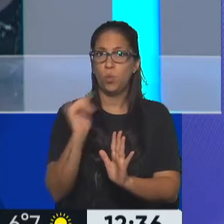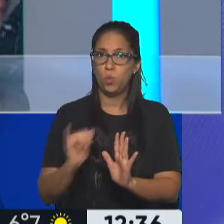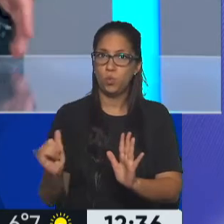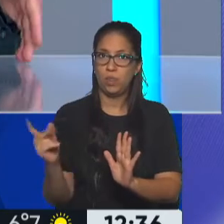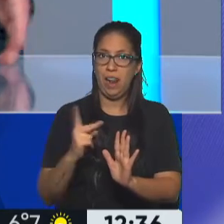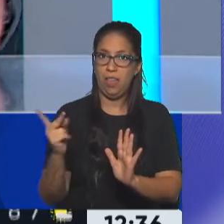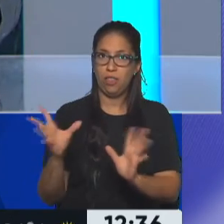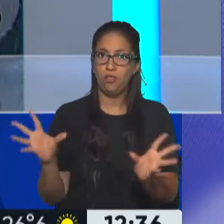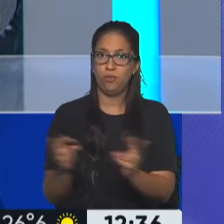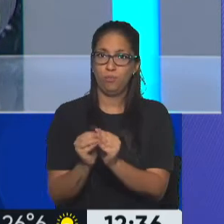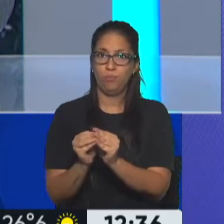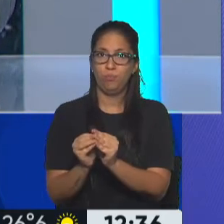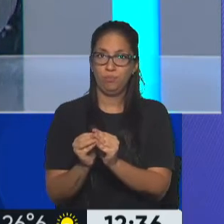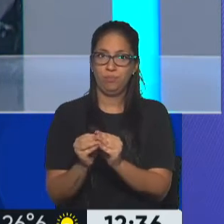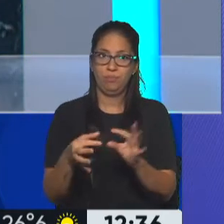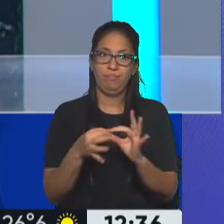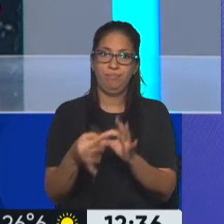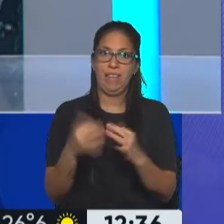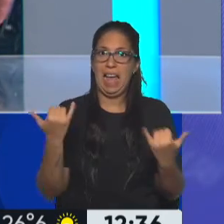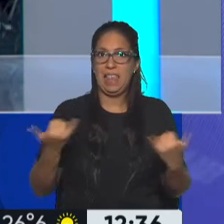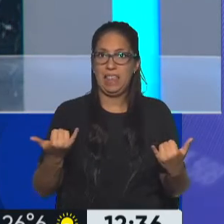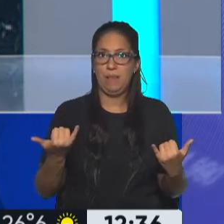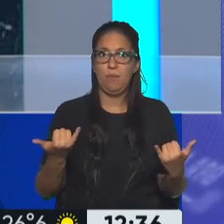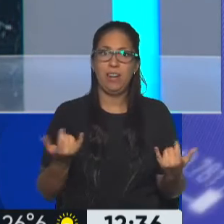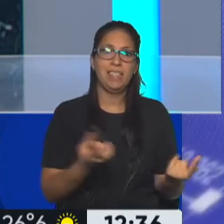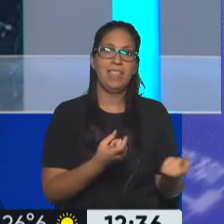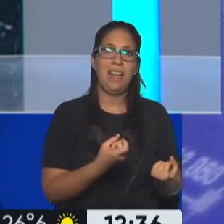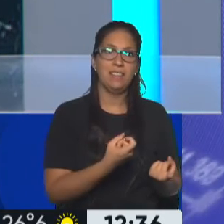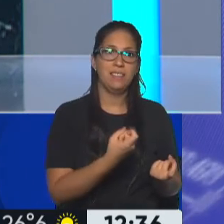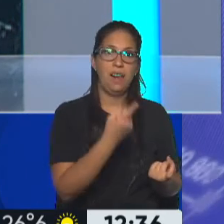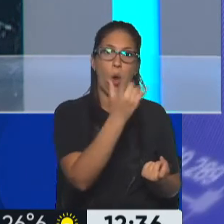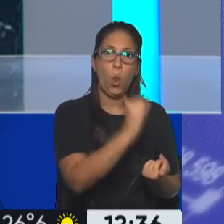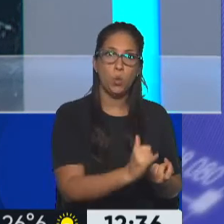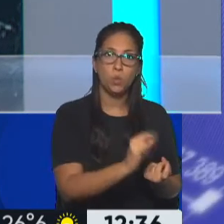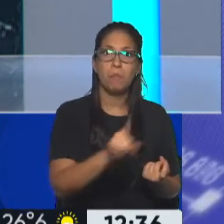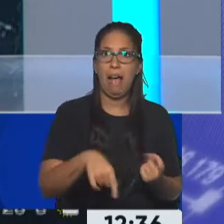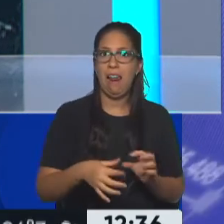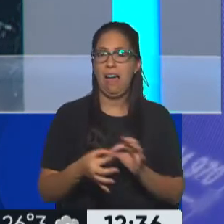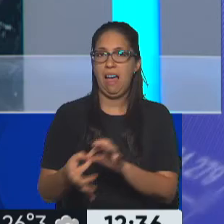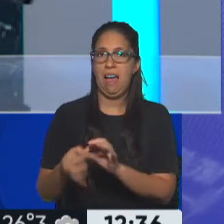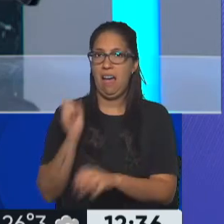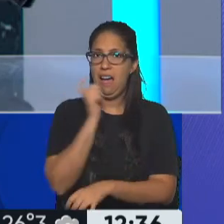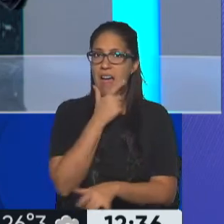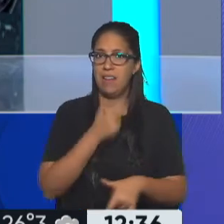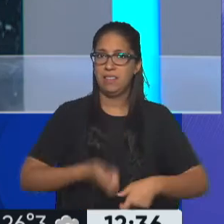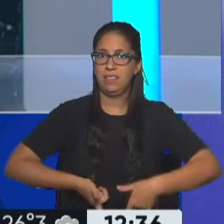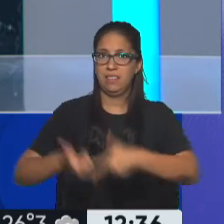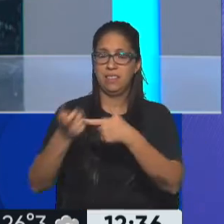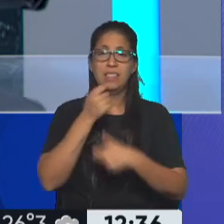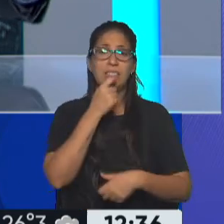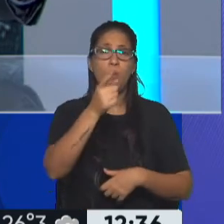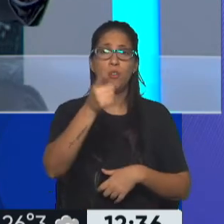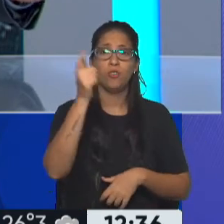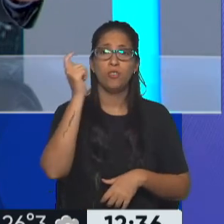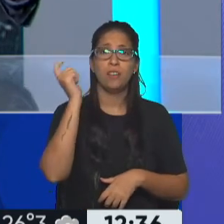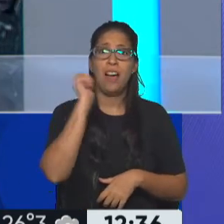eléctrica asociado al precio de gas. ¿Okay? Entonces, digamos, los que tienen instalación en gas